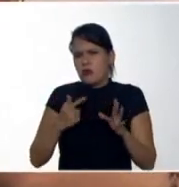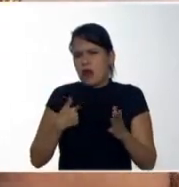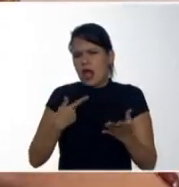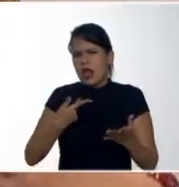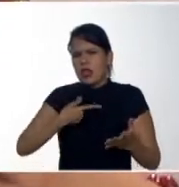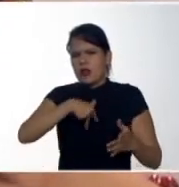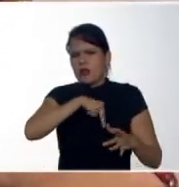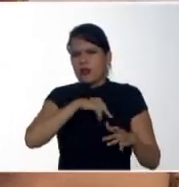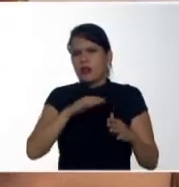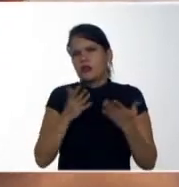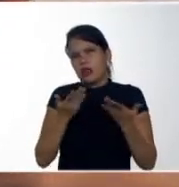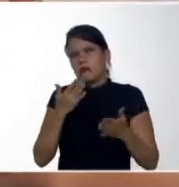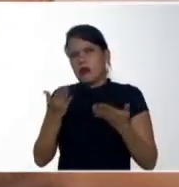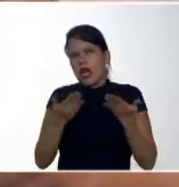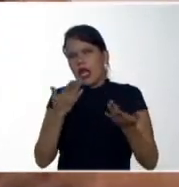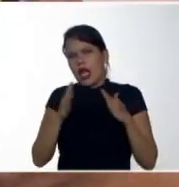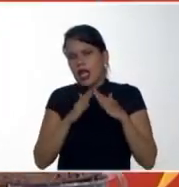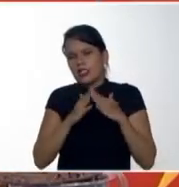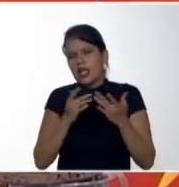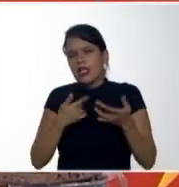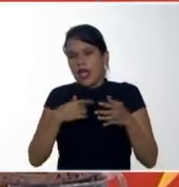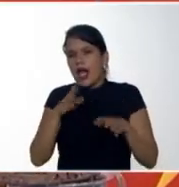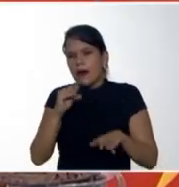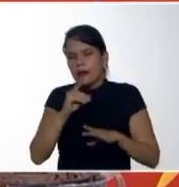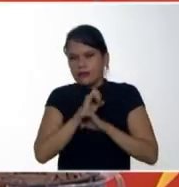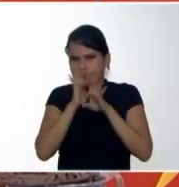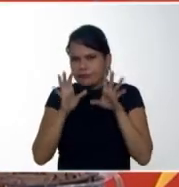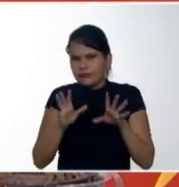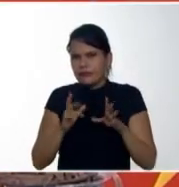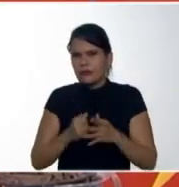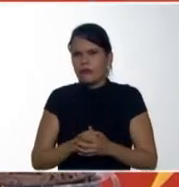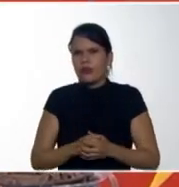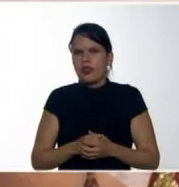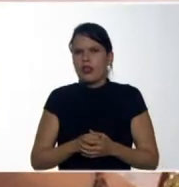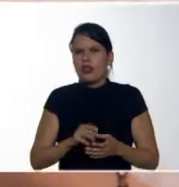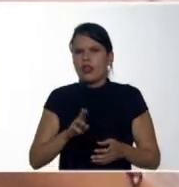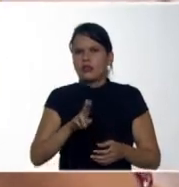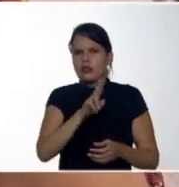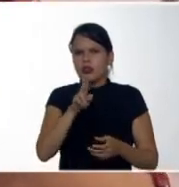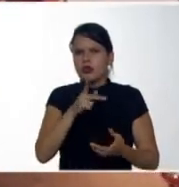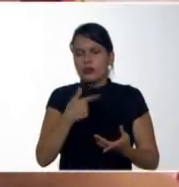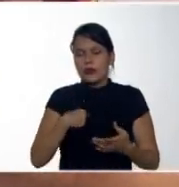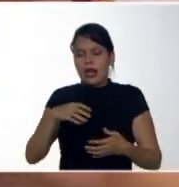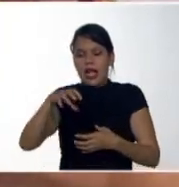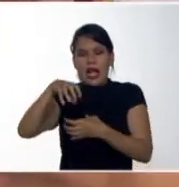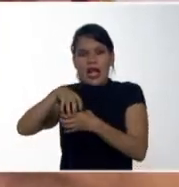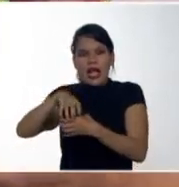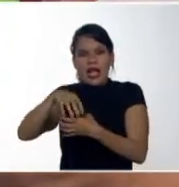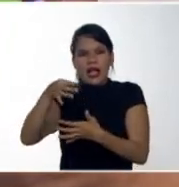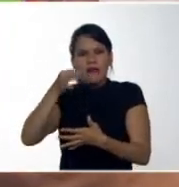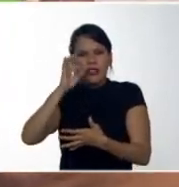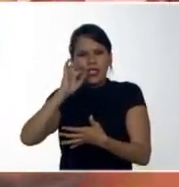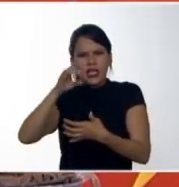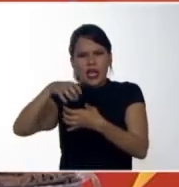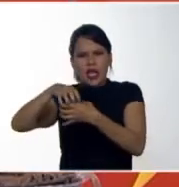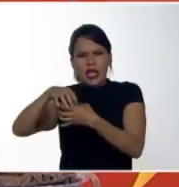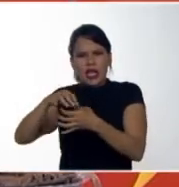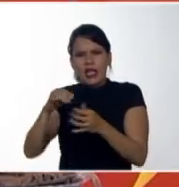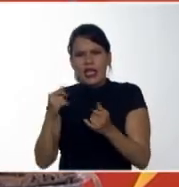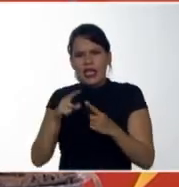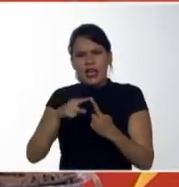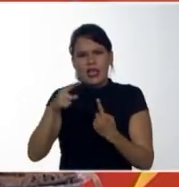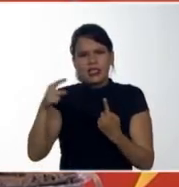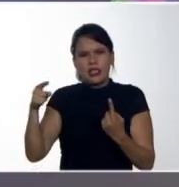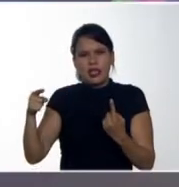en algunos hogares, ¿ok? Hay que especificar. Este es el filtro de las cafeteras eléctricas. Ajá. Sin embargo, en